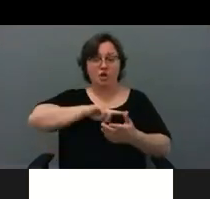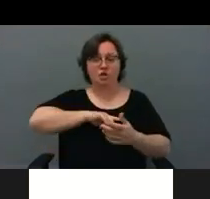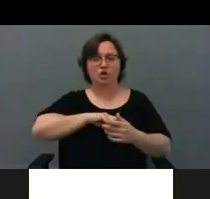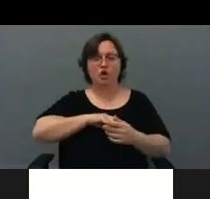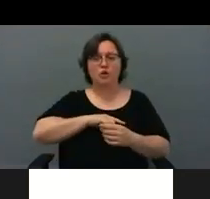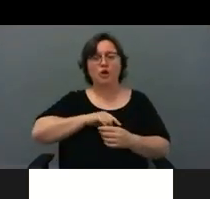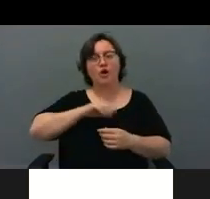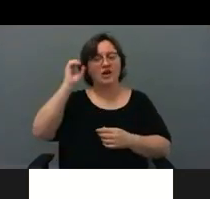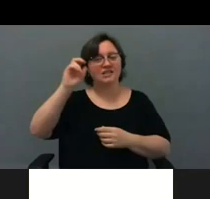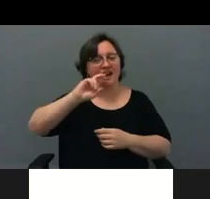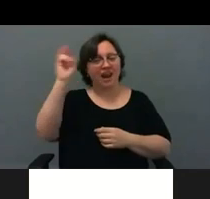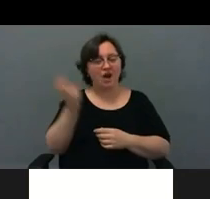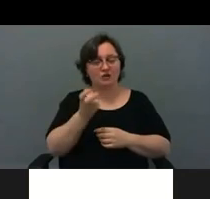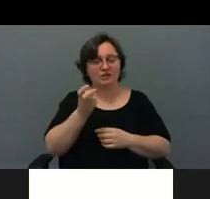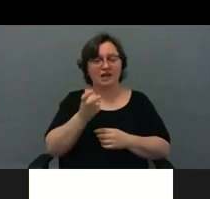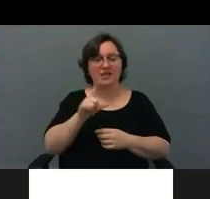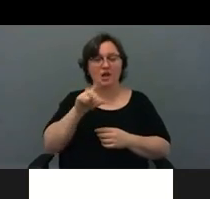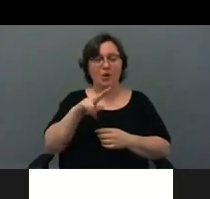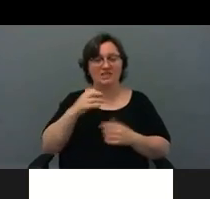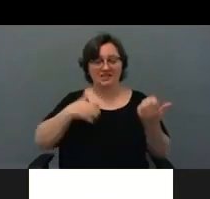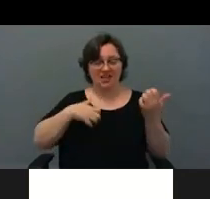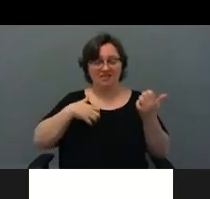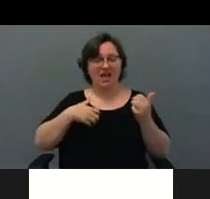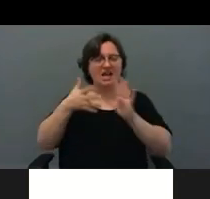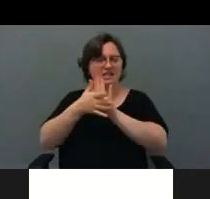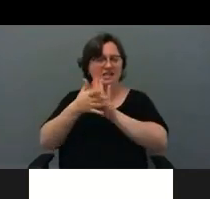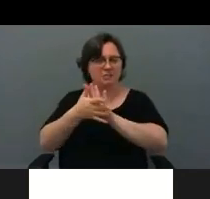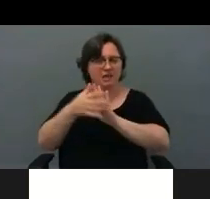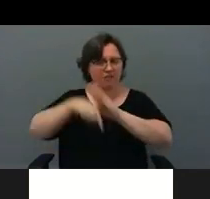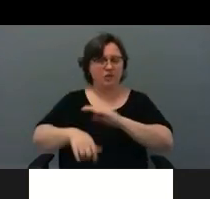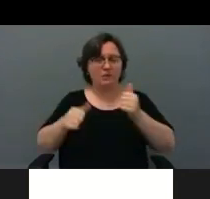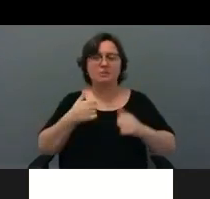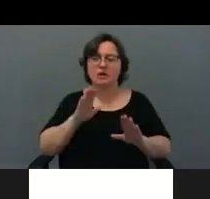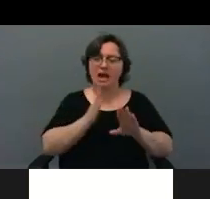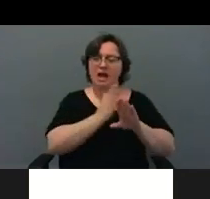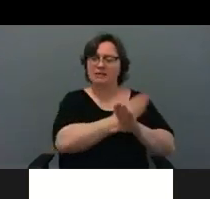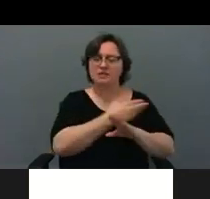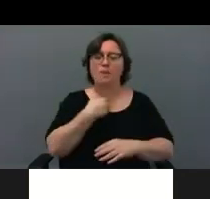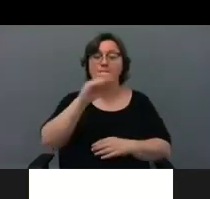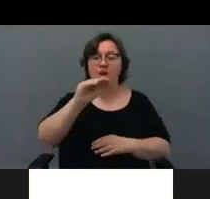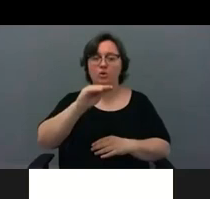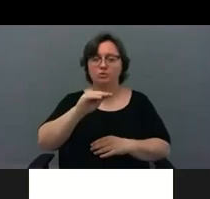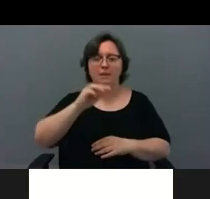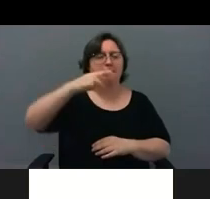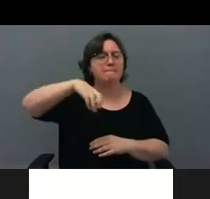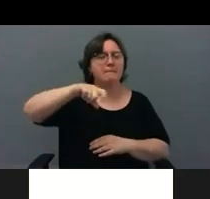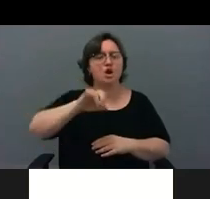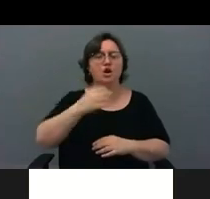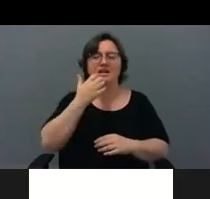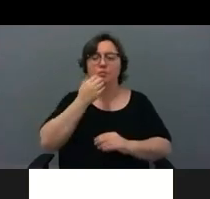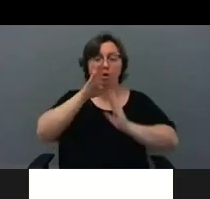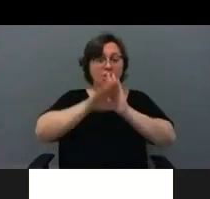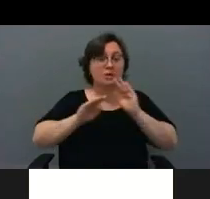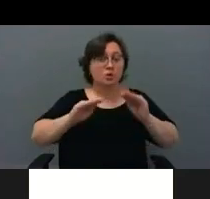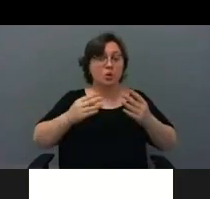siguiente exposición de Luis. Pero te voy a hacer una pregunta, Manolo. ¿Tú crees que un programa como el tuyo, en el